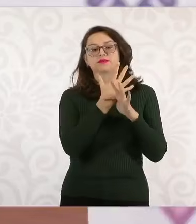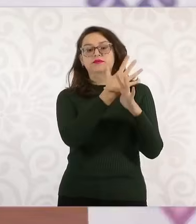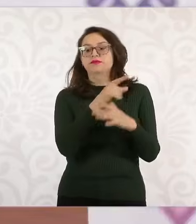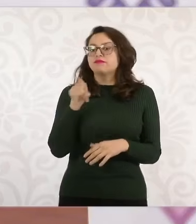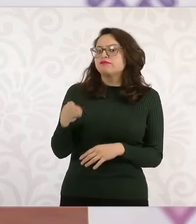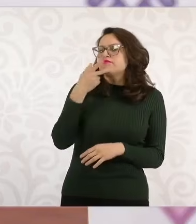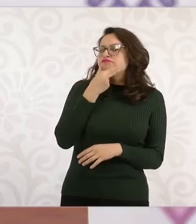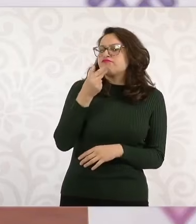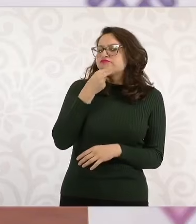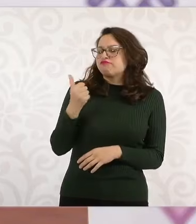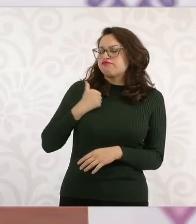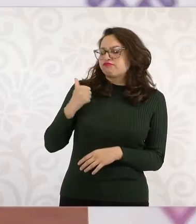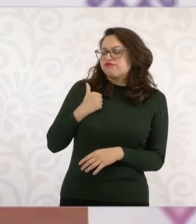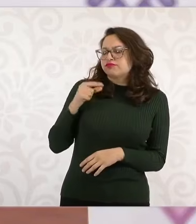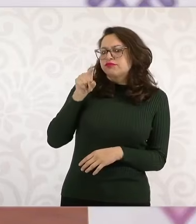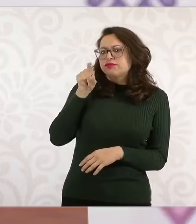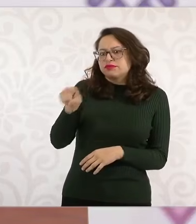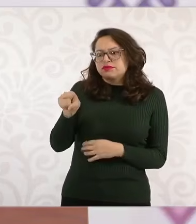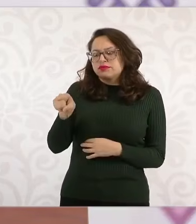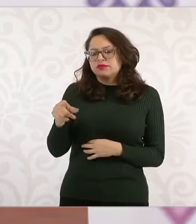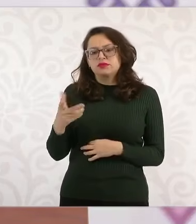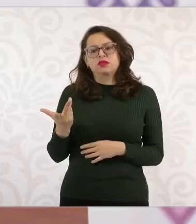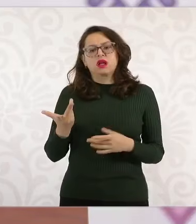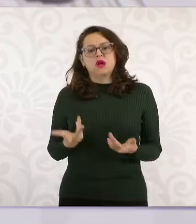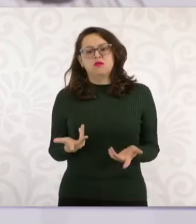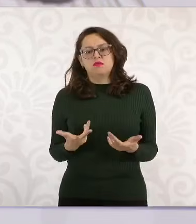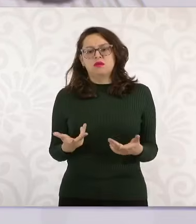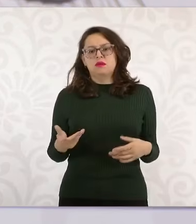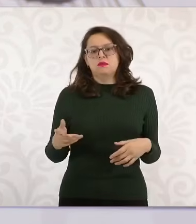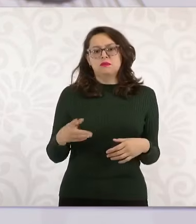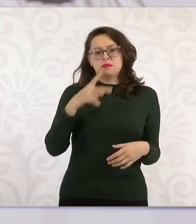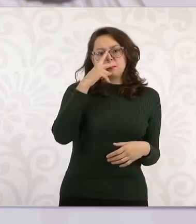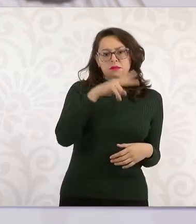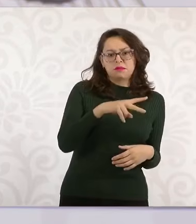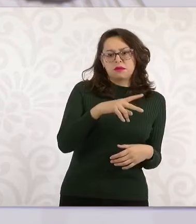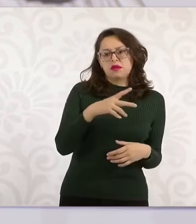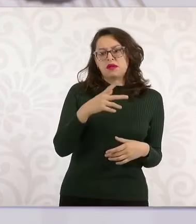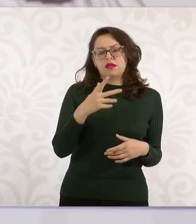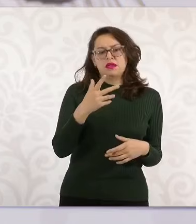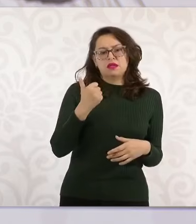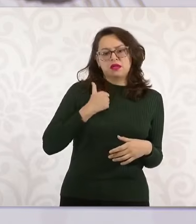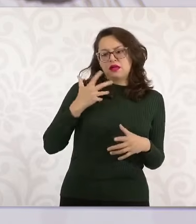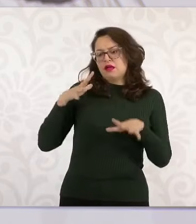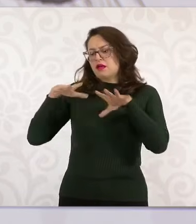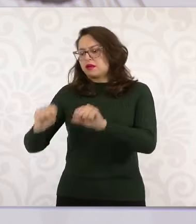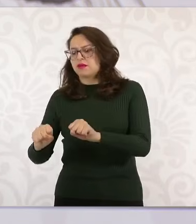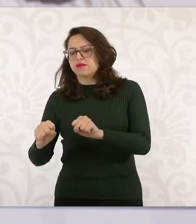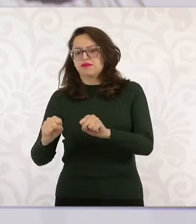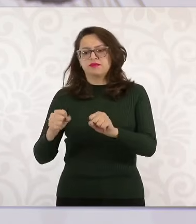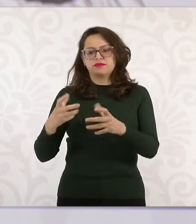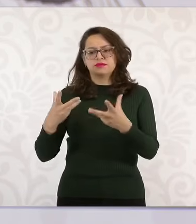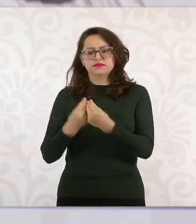canadiense, hubo un operativo bilateral que llevó a la detención de esta persona.